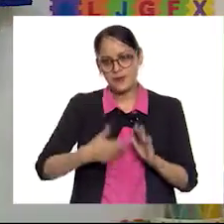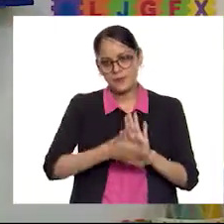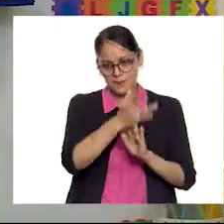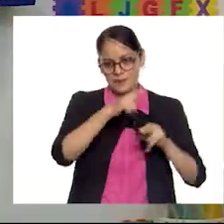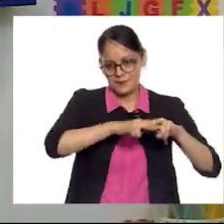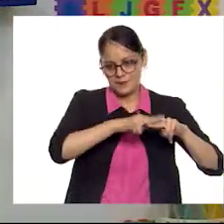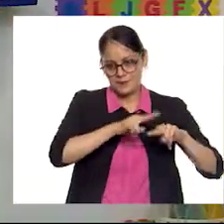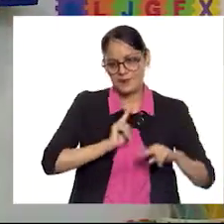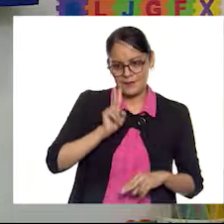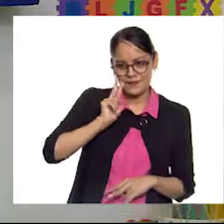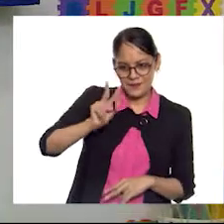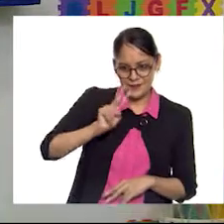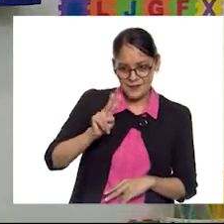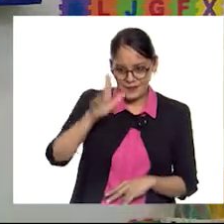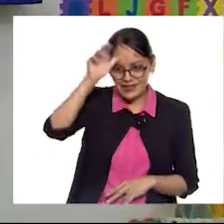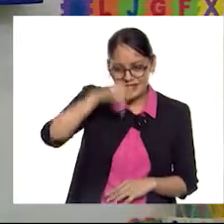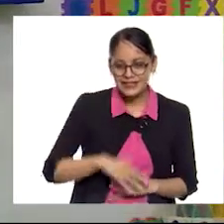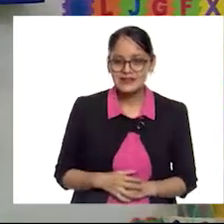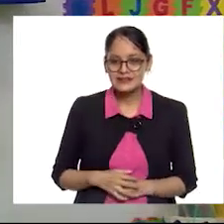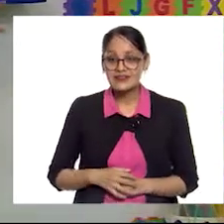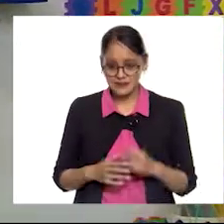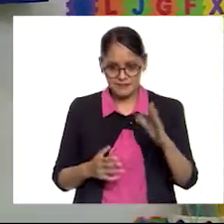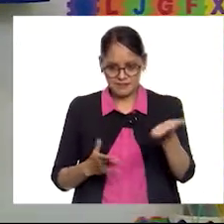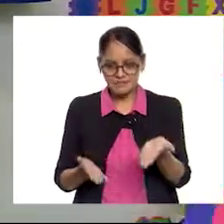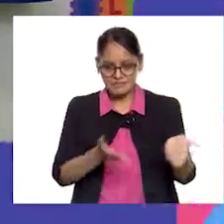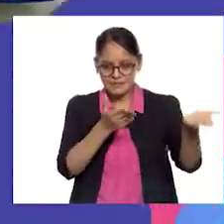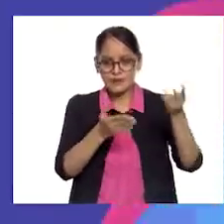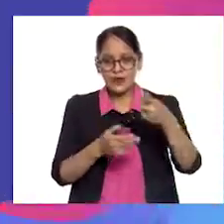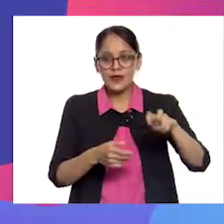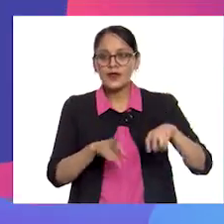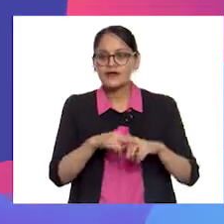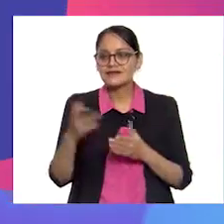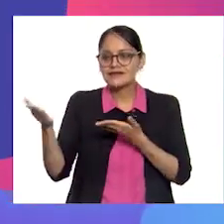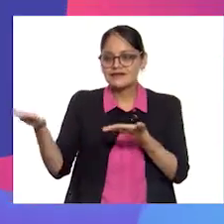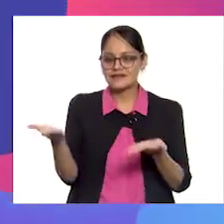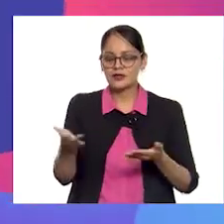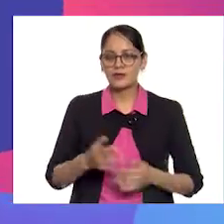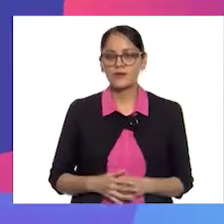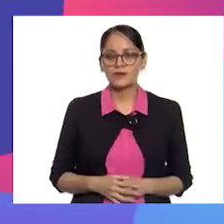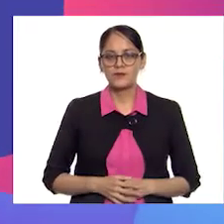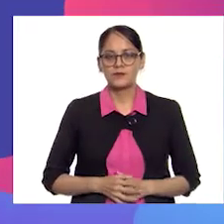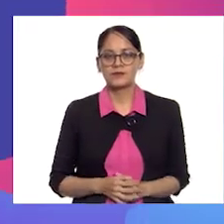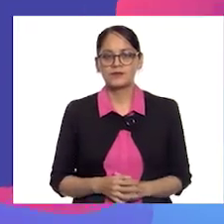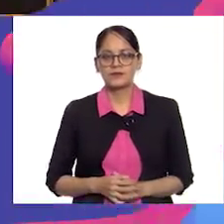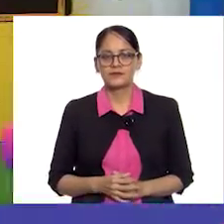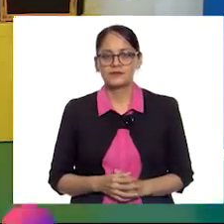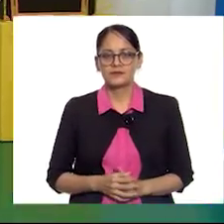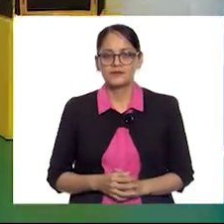sentar para poder observar muy bien el performance. Y esperamos lo disfruten. Y yo los dejo a ustedes.